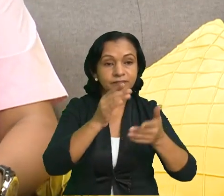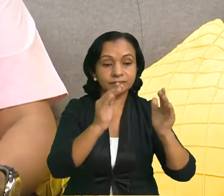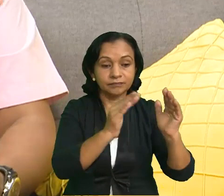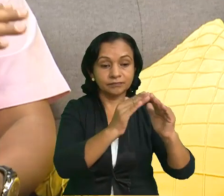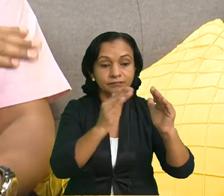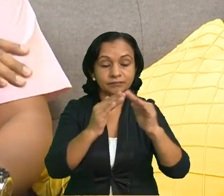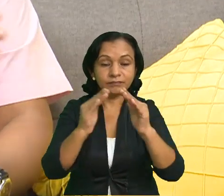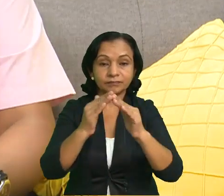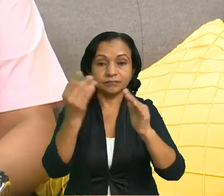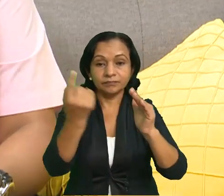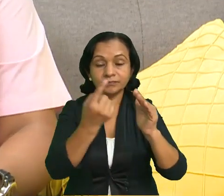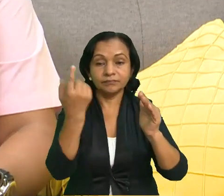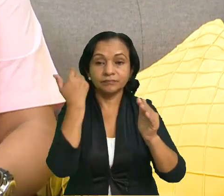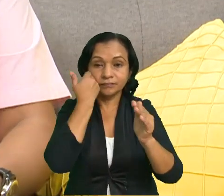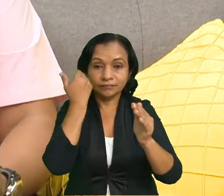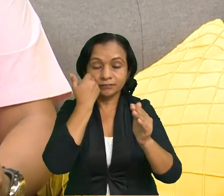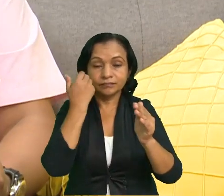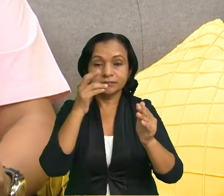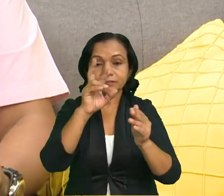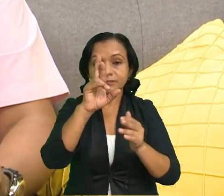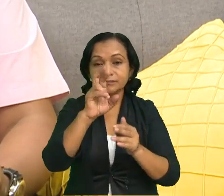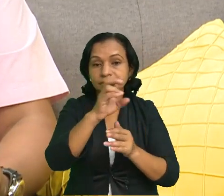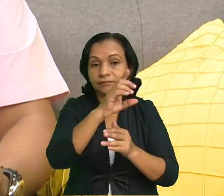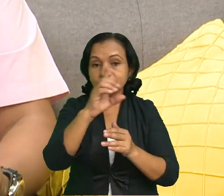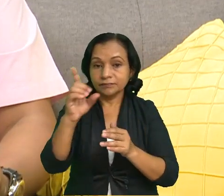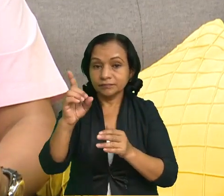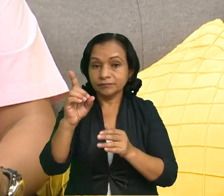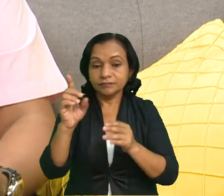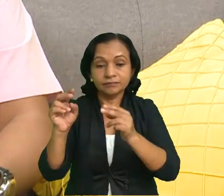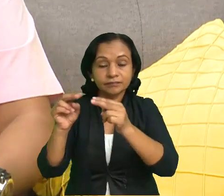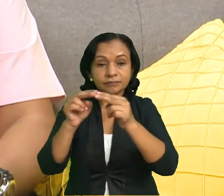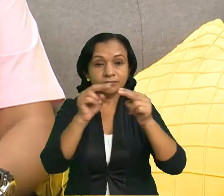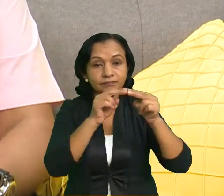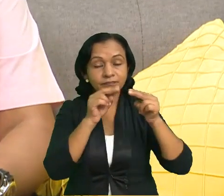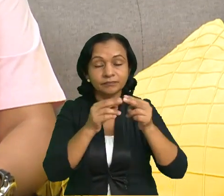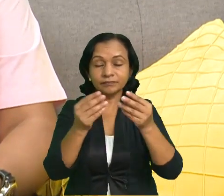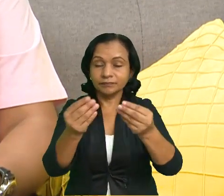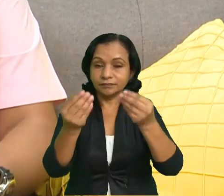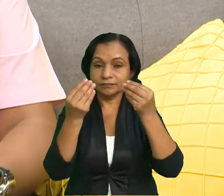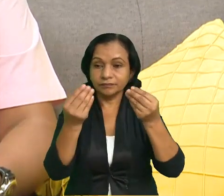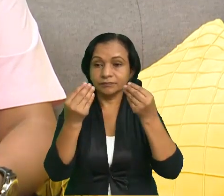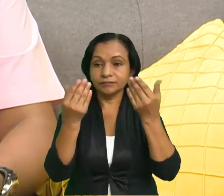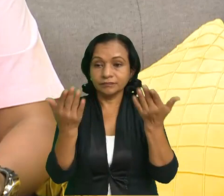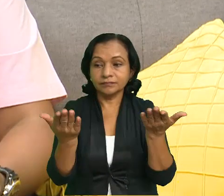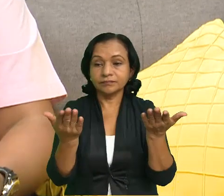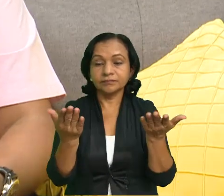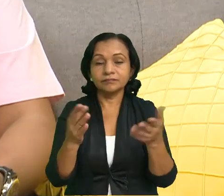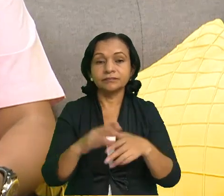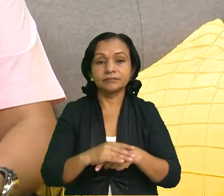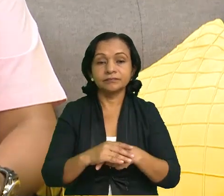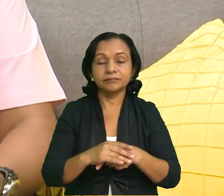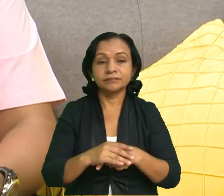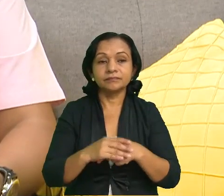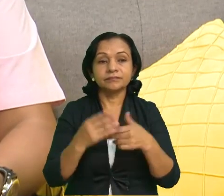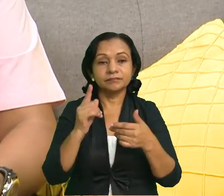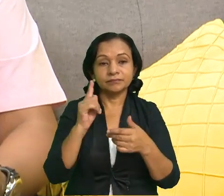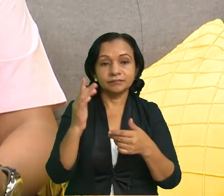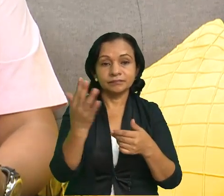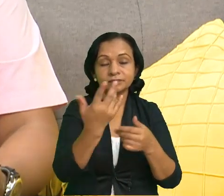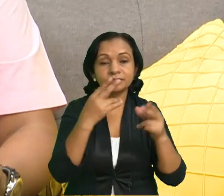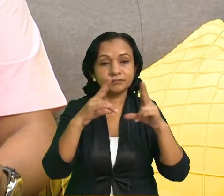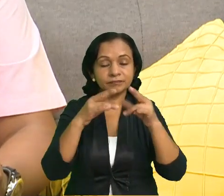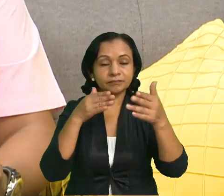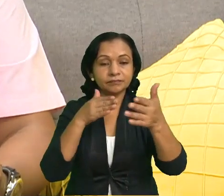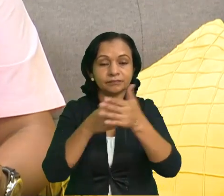pacientes es decir es una red bastante amplia y bastante extendida en todo el territorio nacional